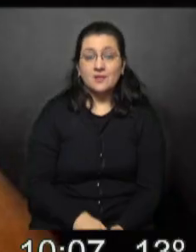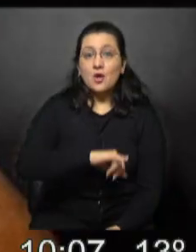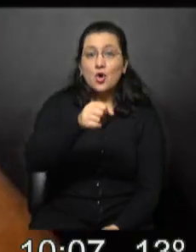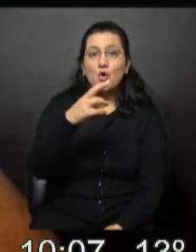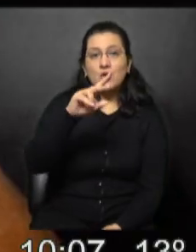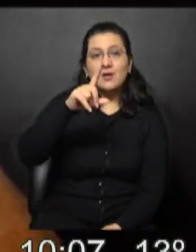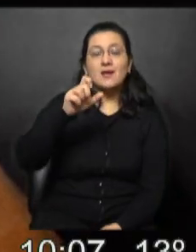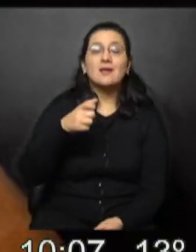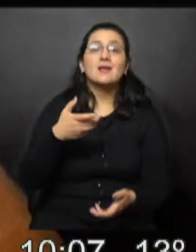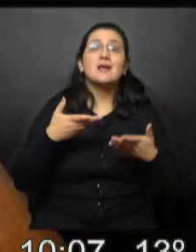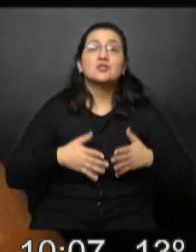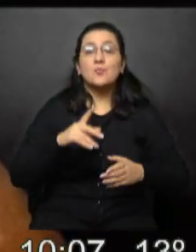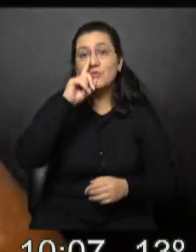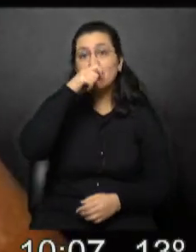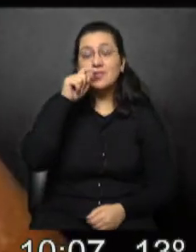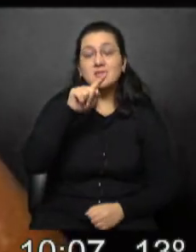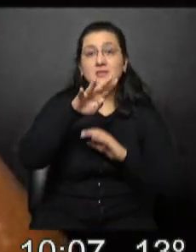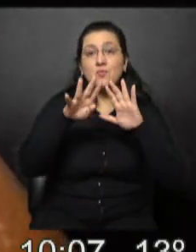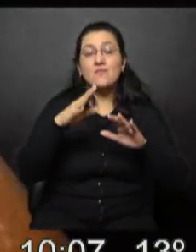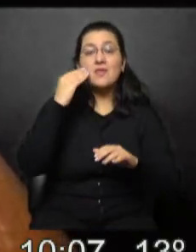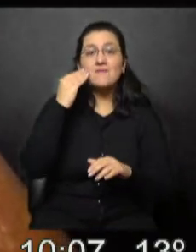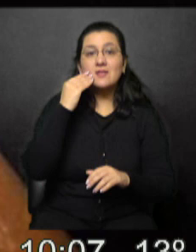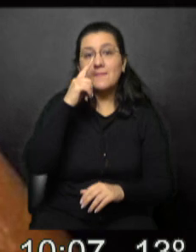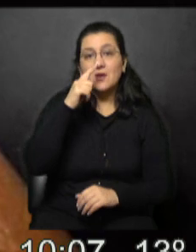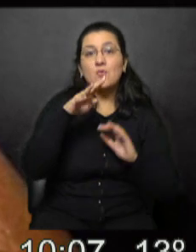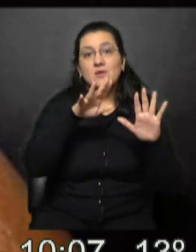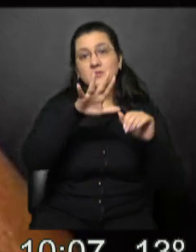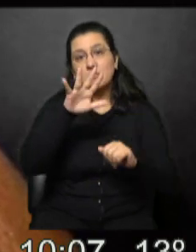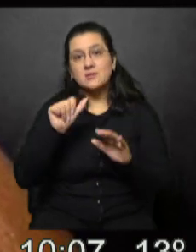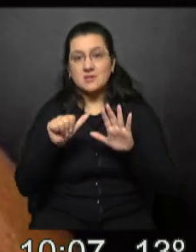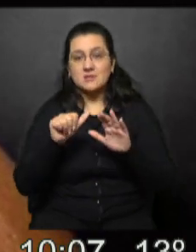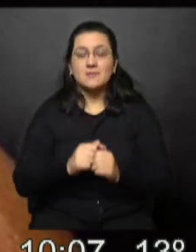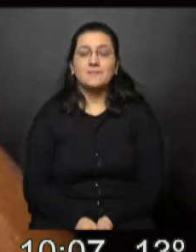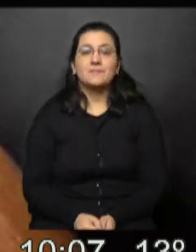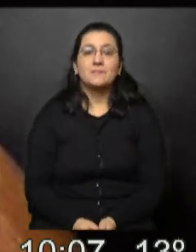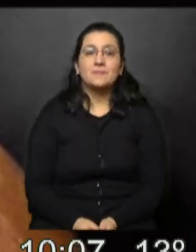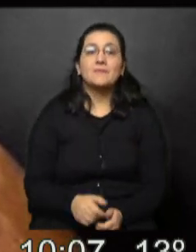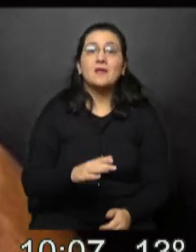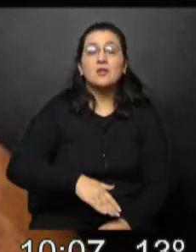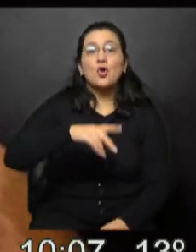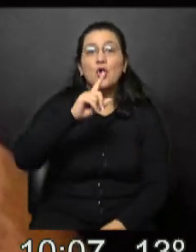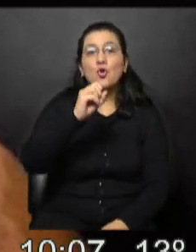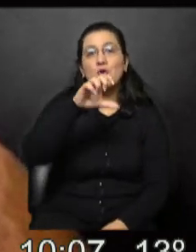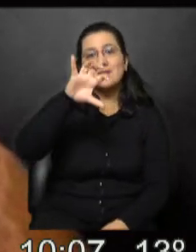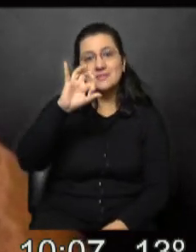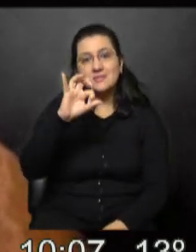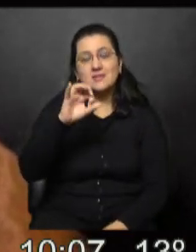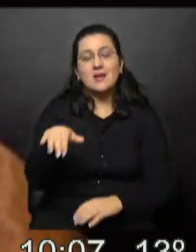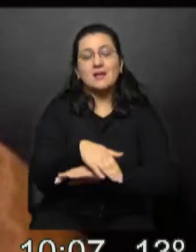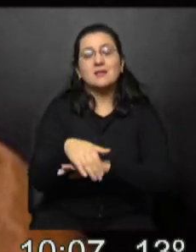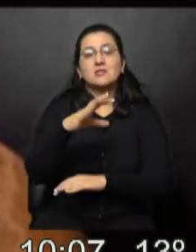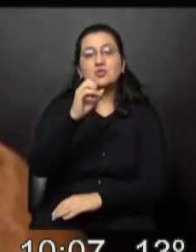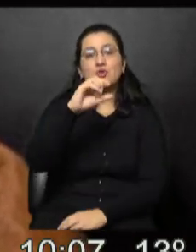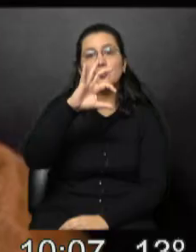Jorge Smoris nació en Montevideo el 19 de abril de 1956. Se crió en Goes, más precisamente en Marcelino Sosa,